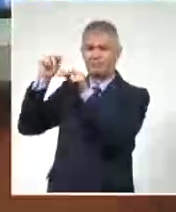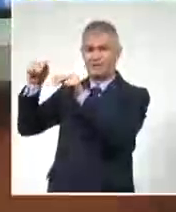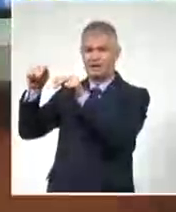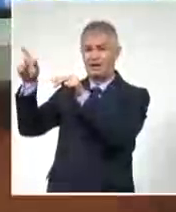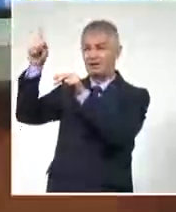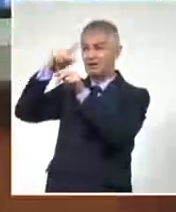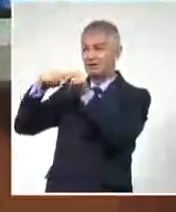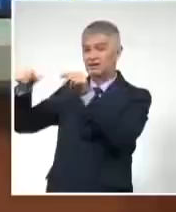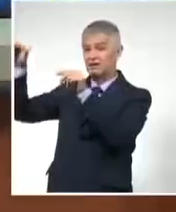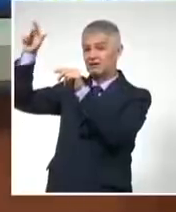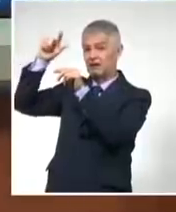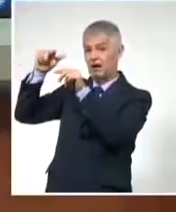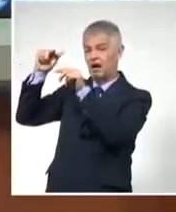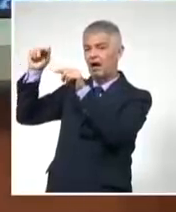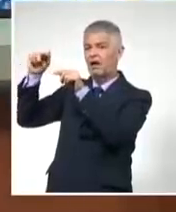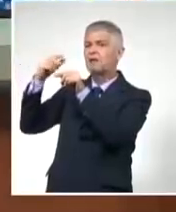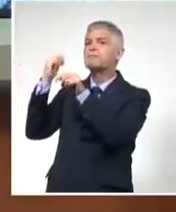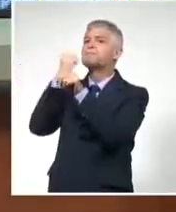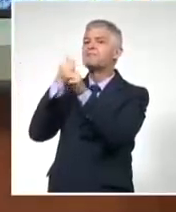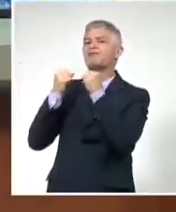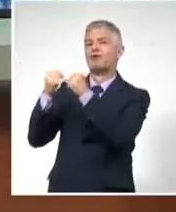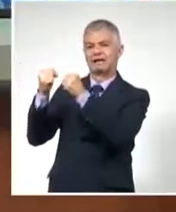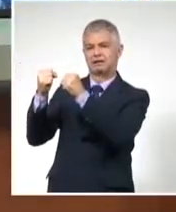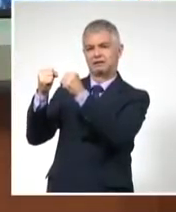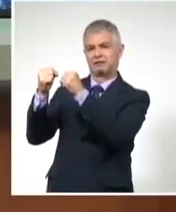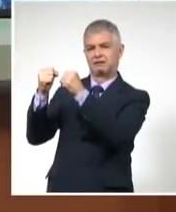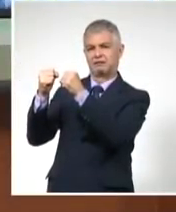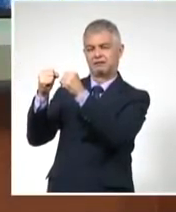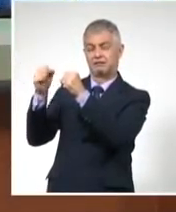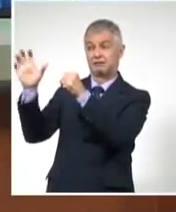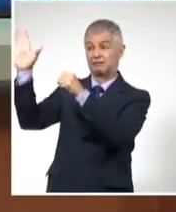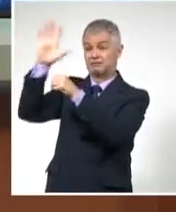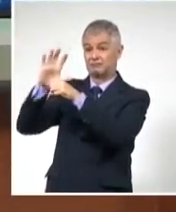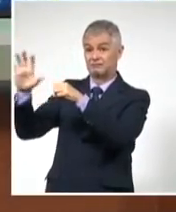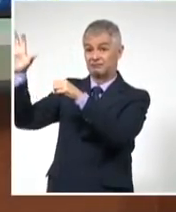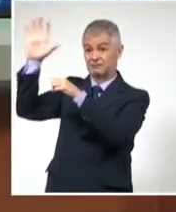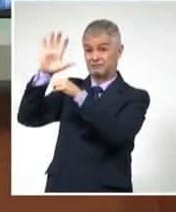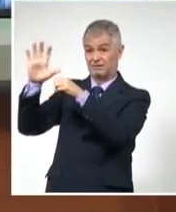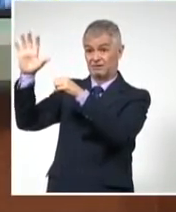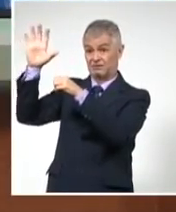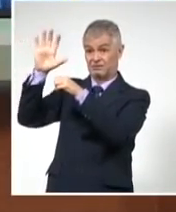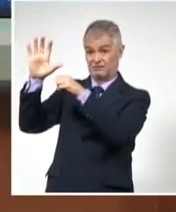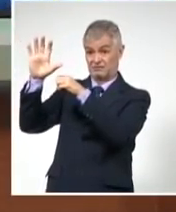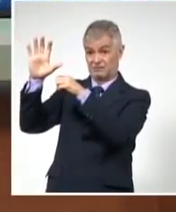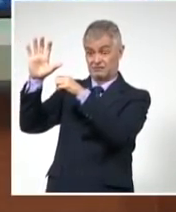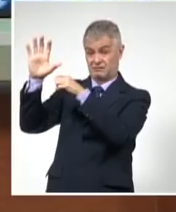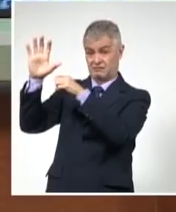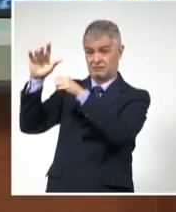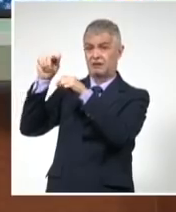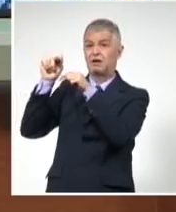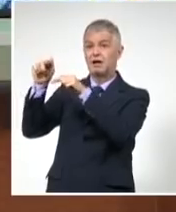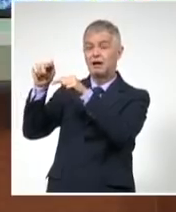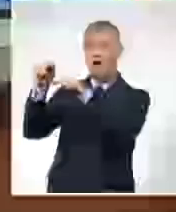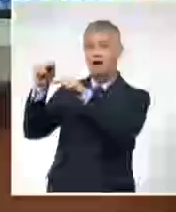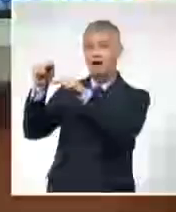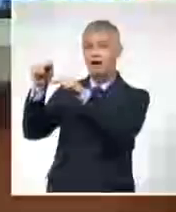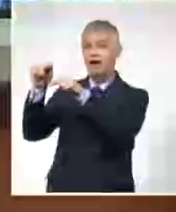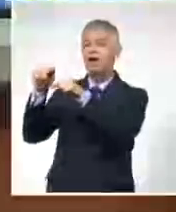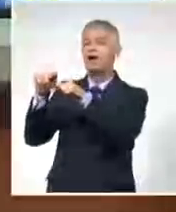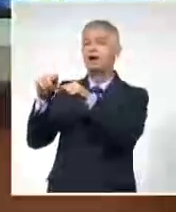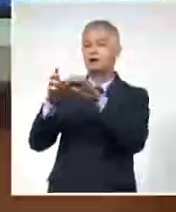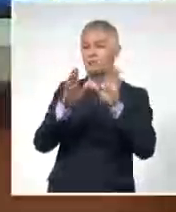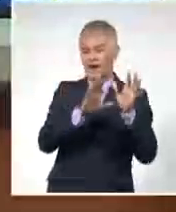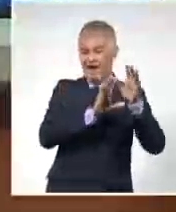intensificación. Ahora, observen ustedes aquí, y este es el movimiento que va a tomar dentro de un momento, cómo aire seco ha